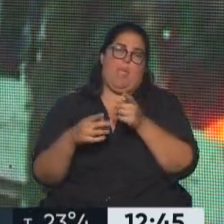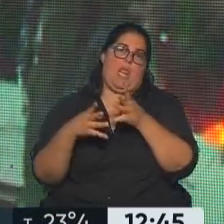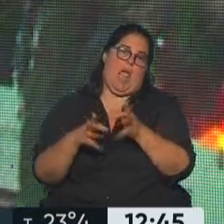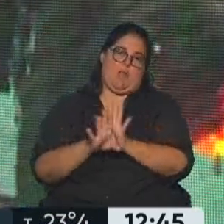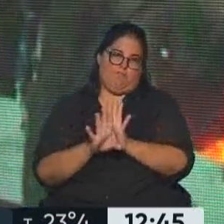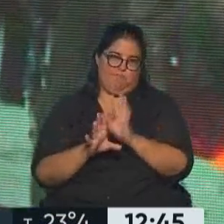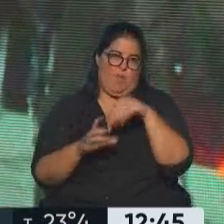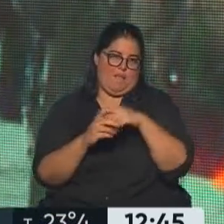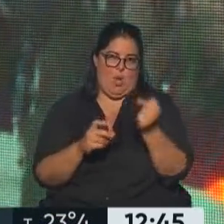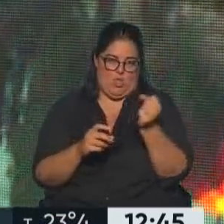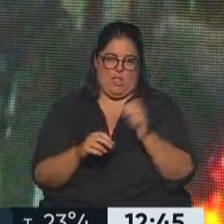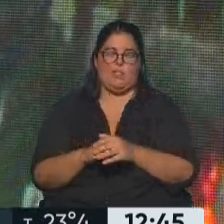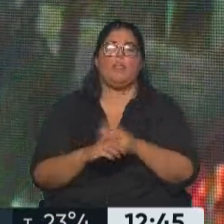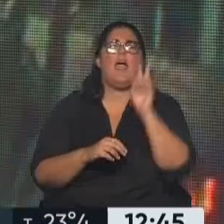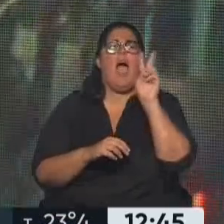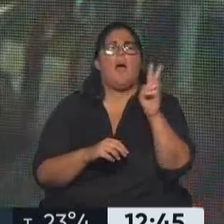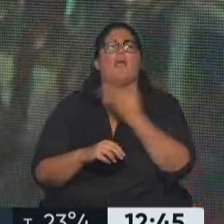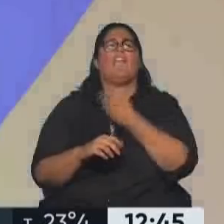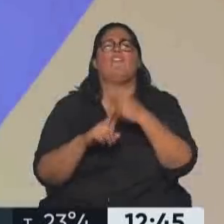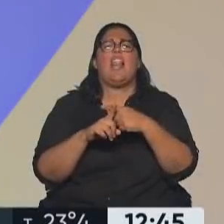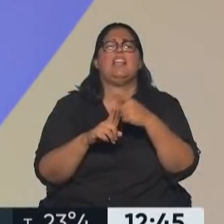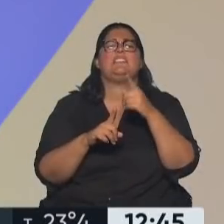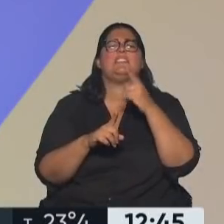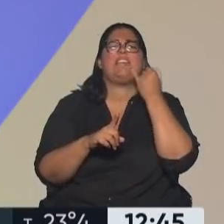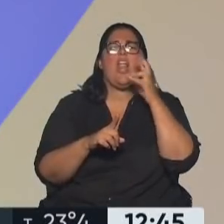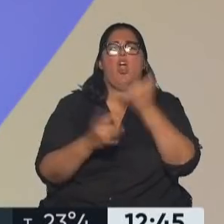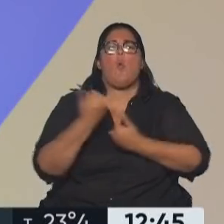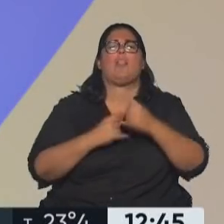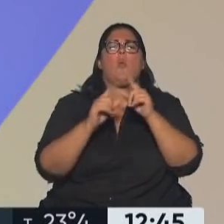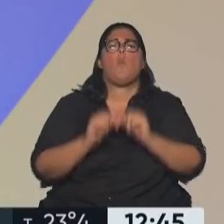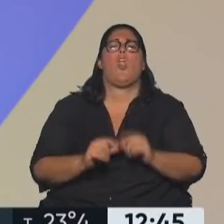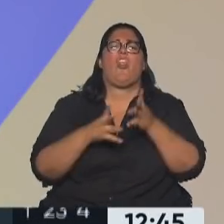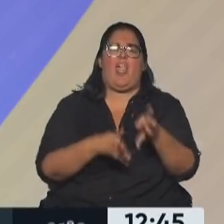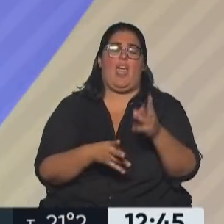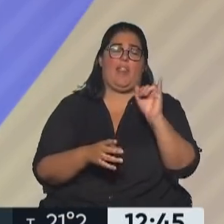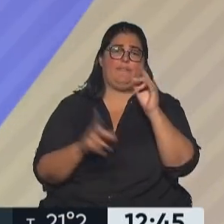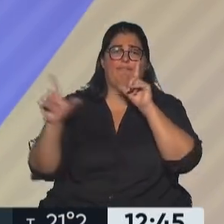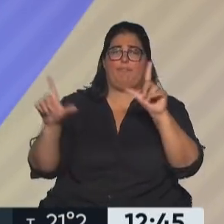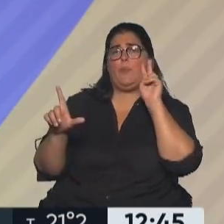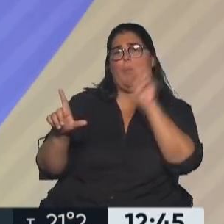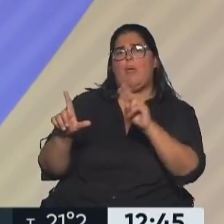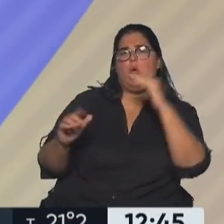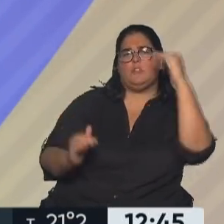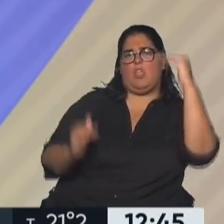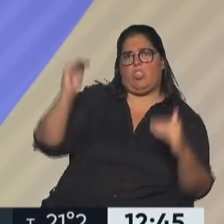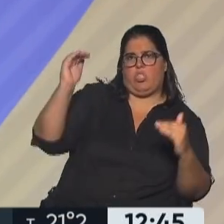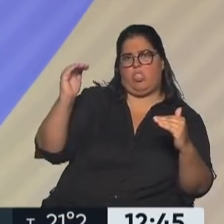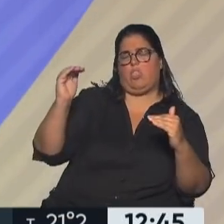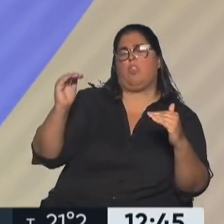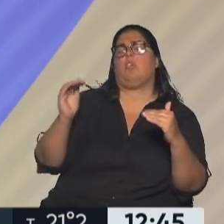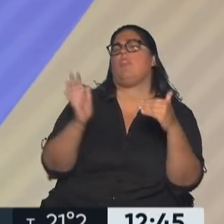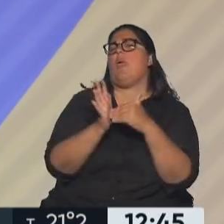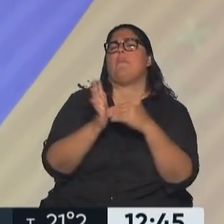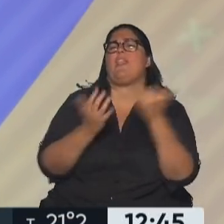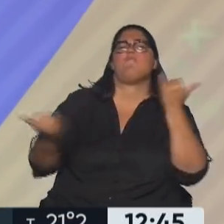Félix Taylor, a ver, los números de la guerra, ¿cuáles son? Exactamente, Pablo. A través de estas placas vamos a poder observar la disparidad en las cifras según el sector